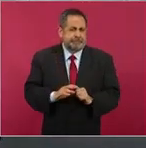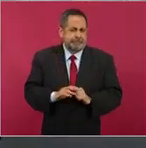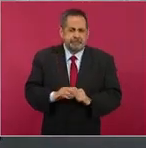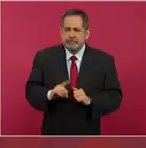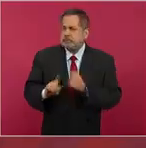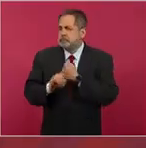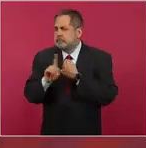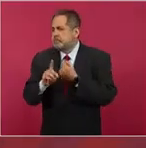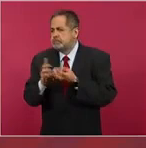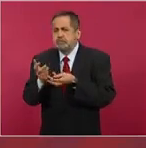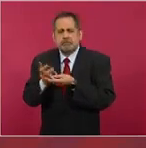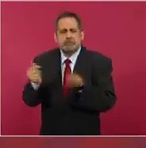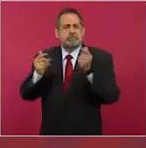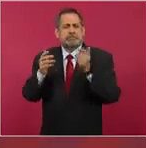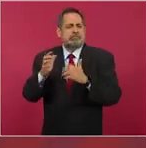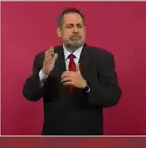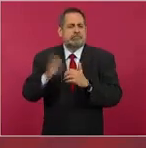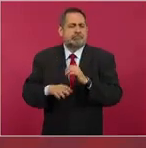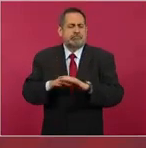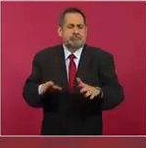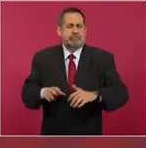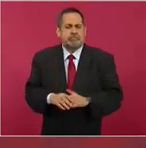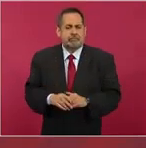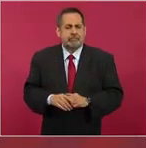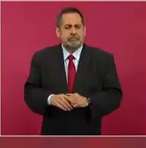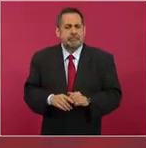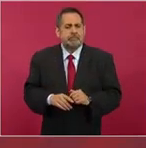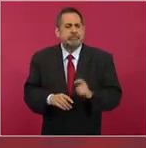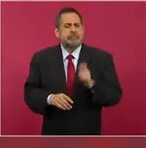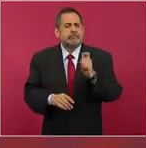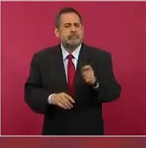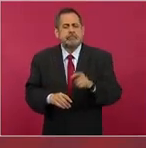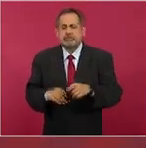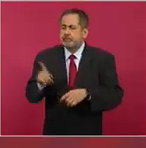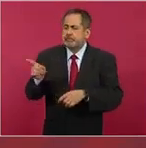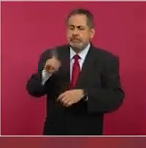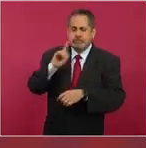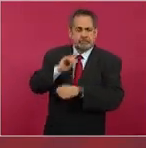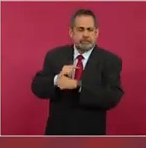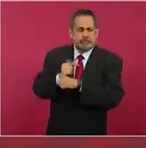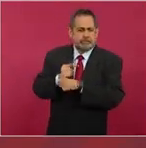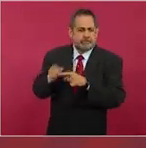resolver problemas. La licenciada